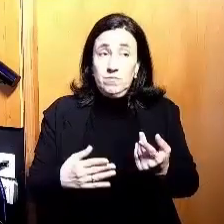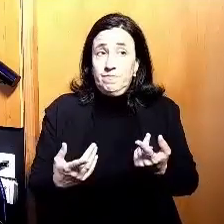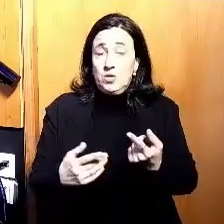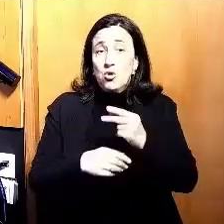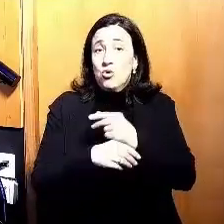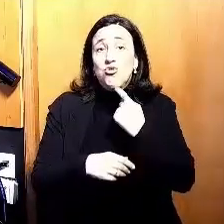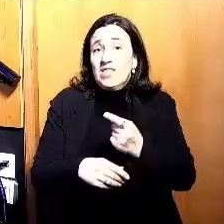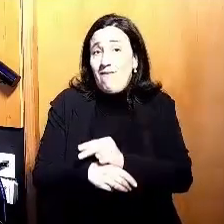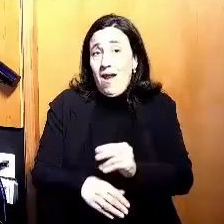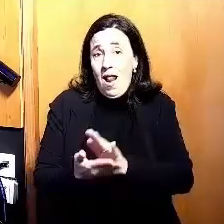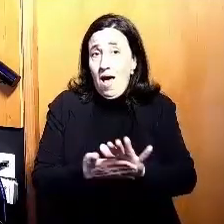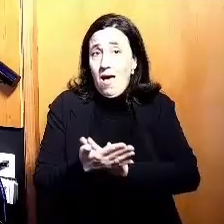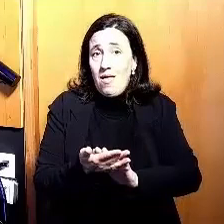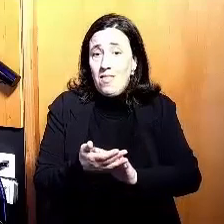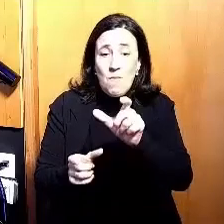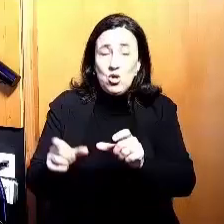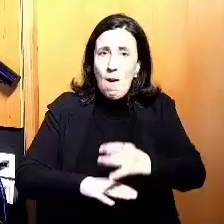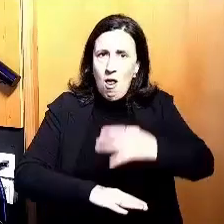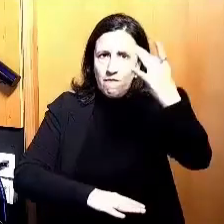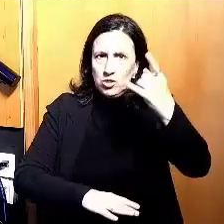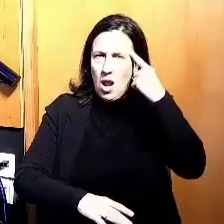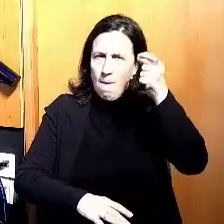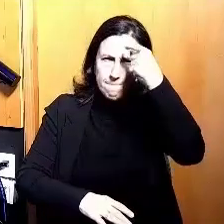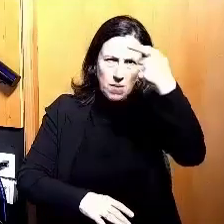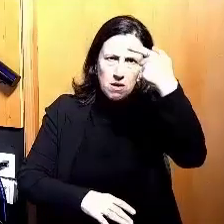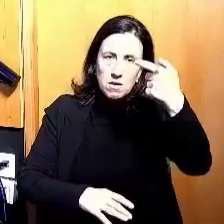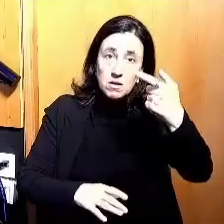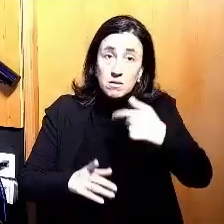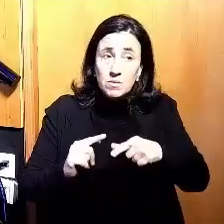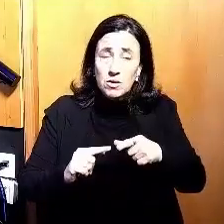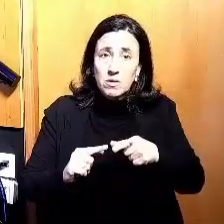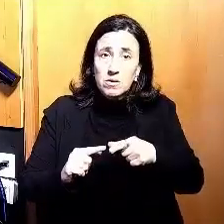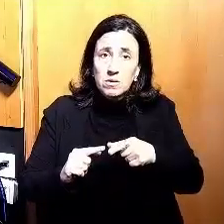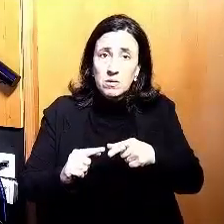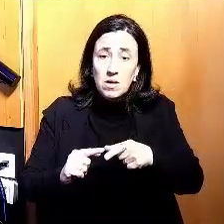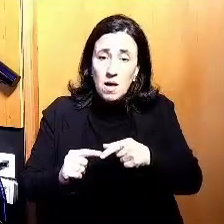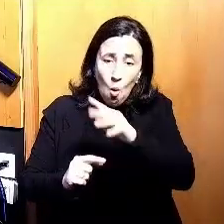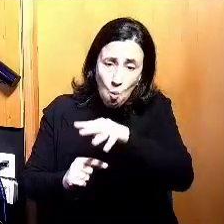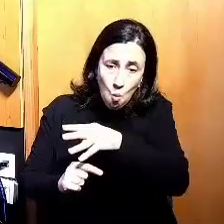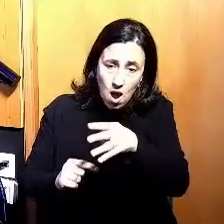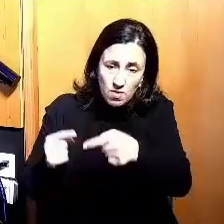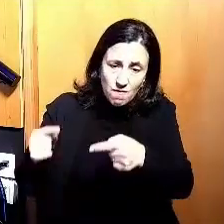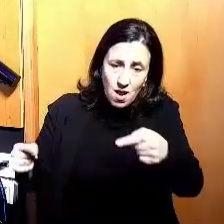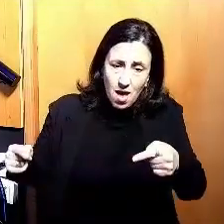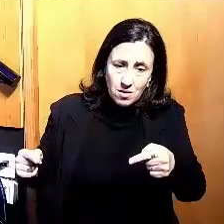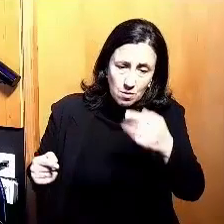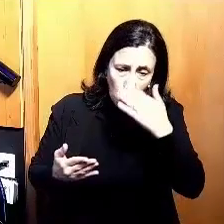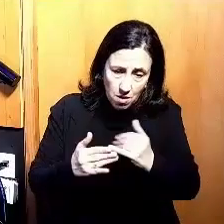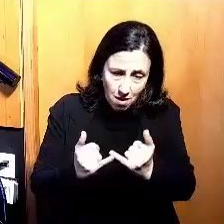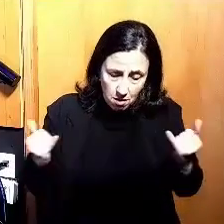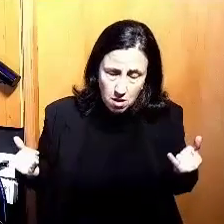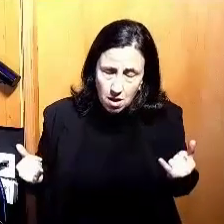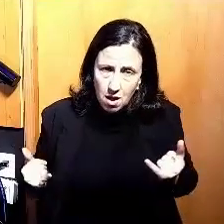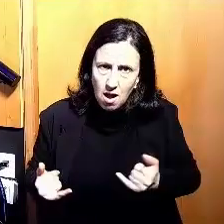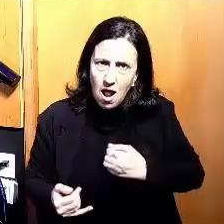nos va a servir tener a gente capacitada, tener N cantidad de portales y al final del día la violación de